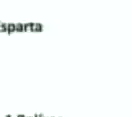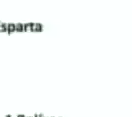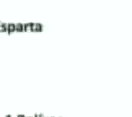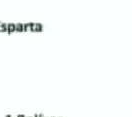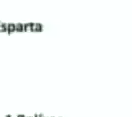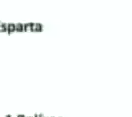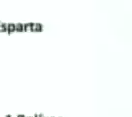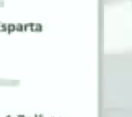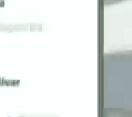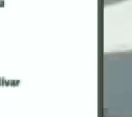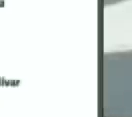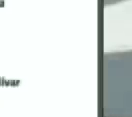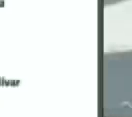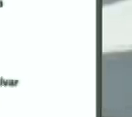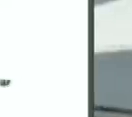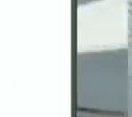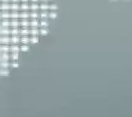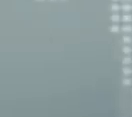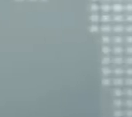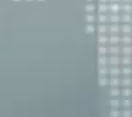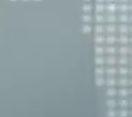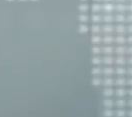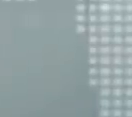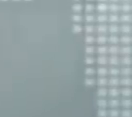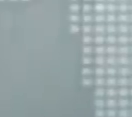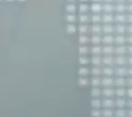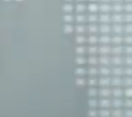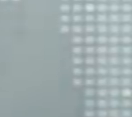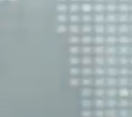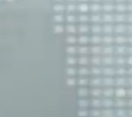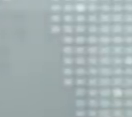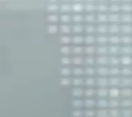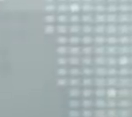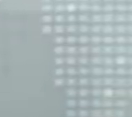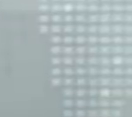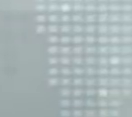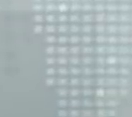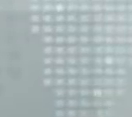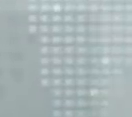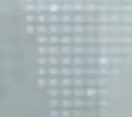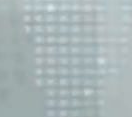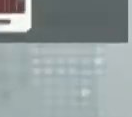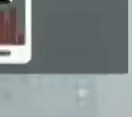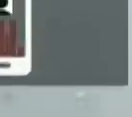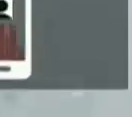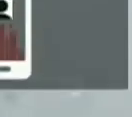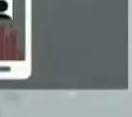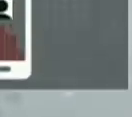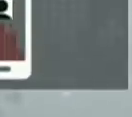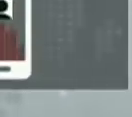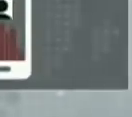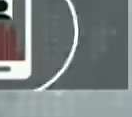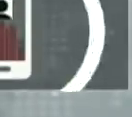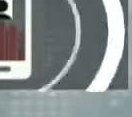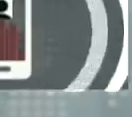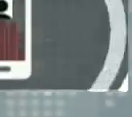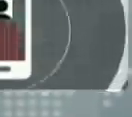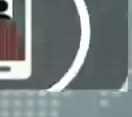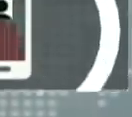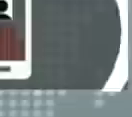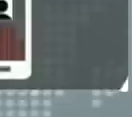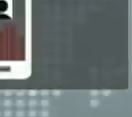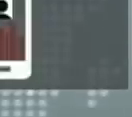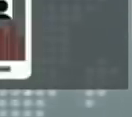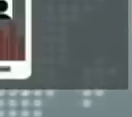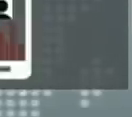casos importados. 6 procedentes de Colombia. Comienzo a referirme a cada uno de estos casos.